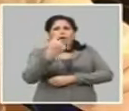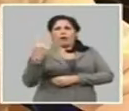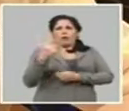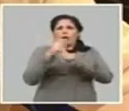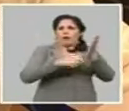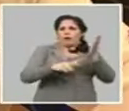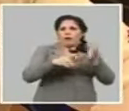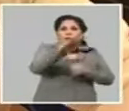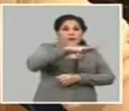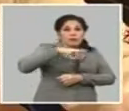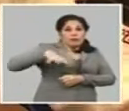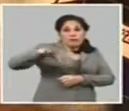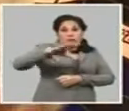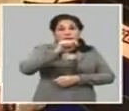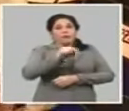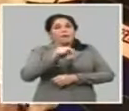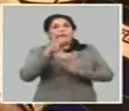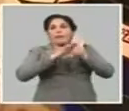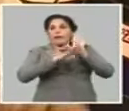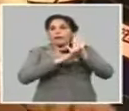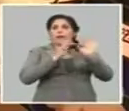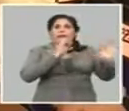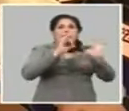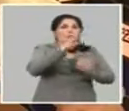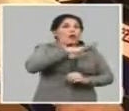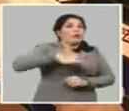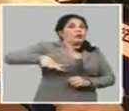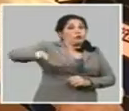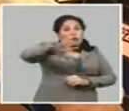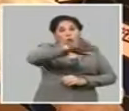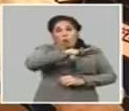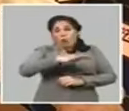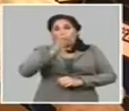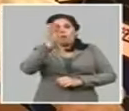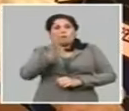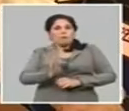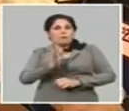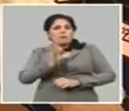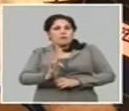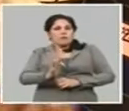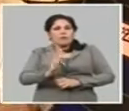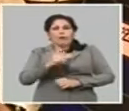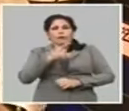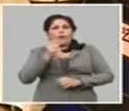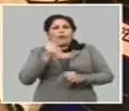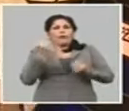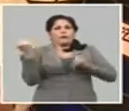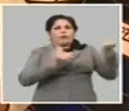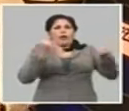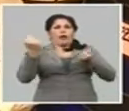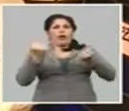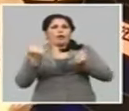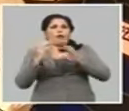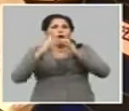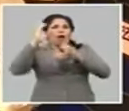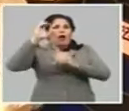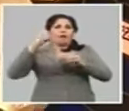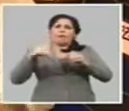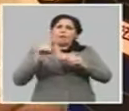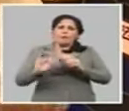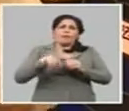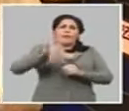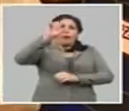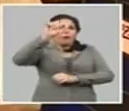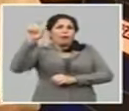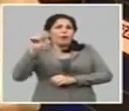los territorios hay medidas para asegurar todo el traslado del aeropuerto la medida de reforzamiento del